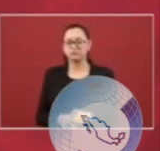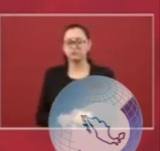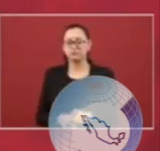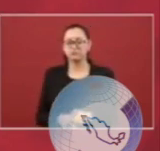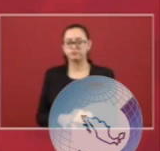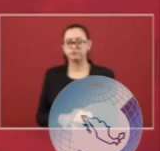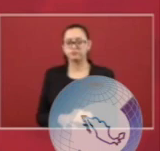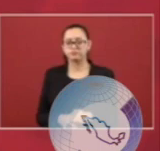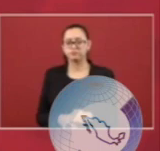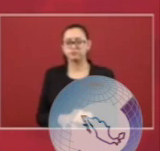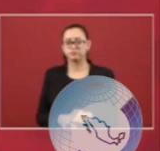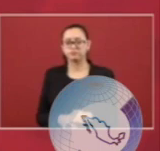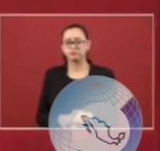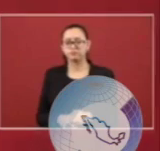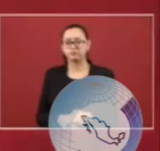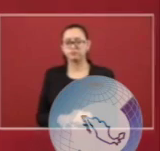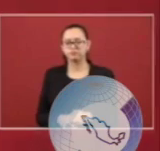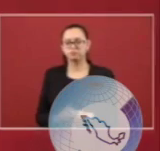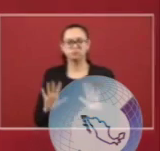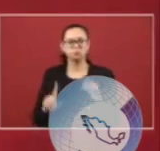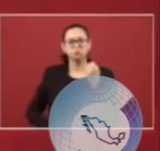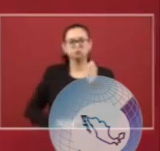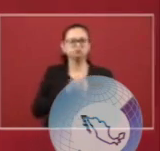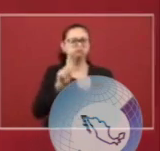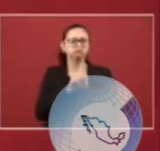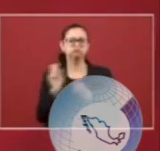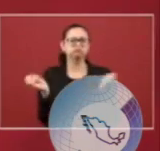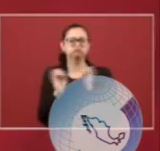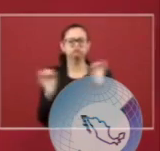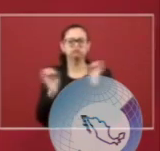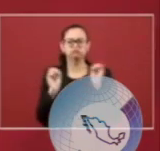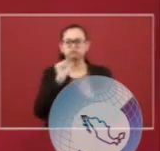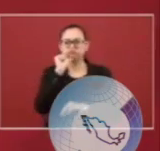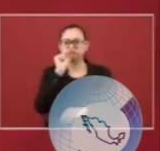y no esté hubo ningún problema